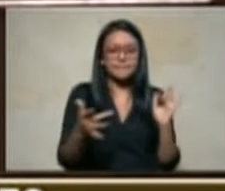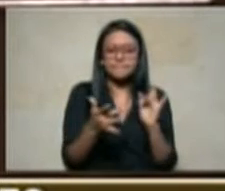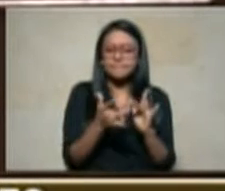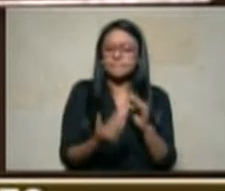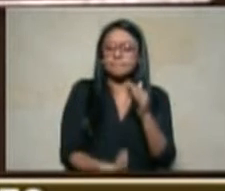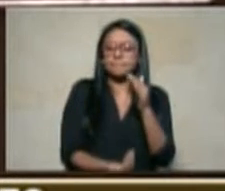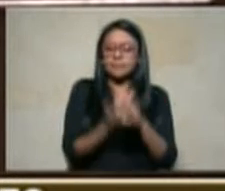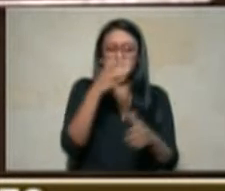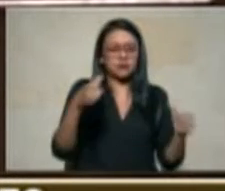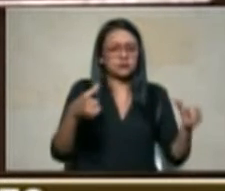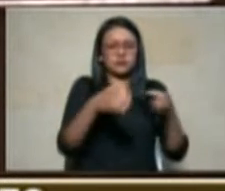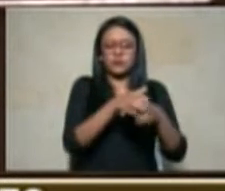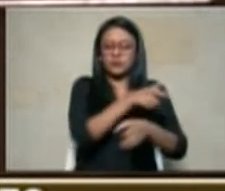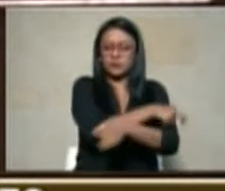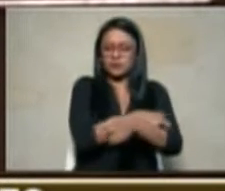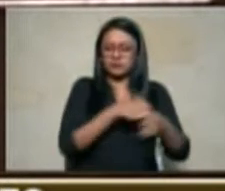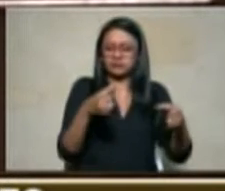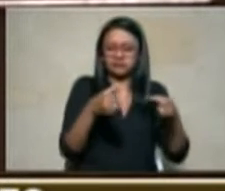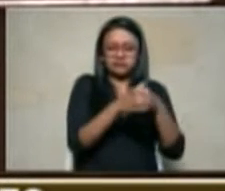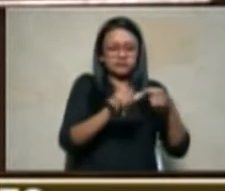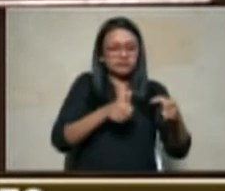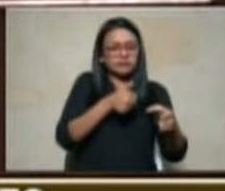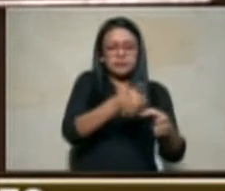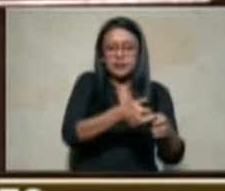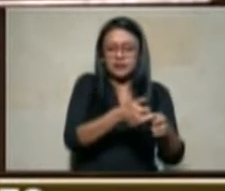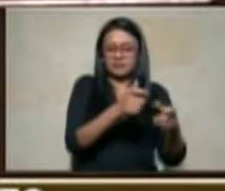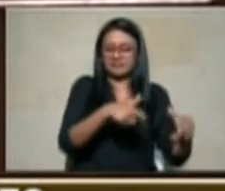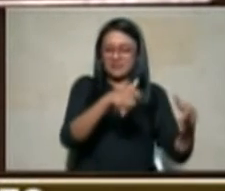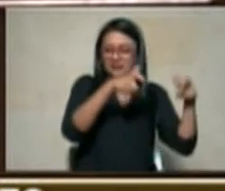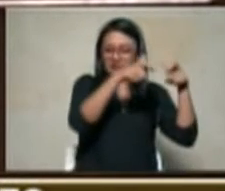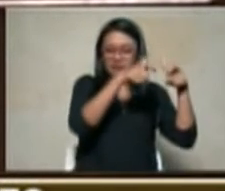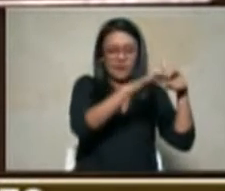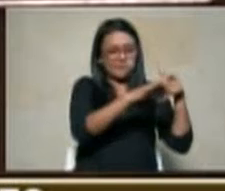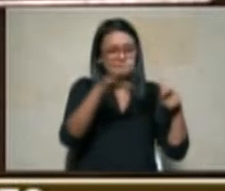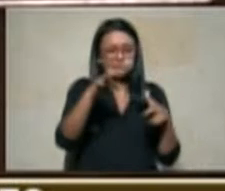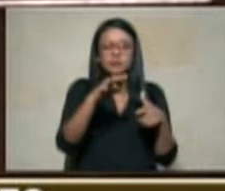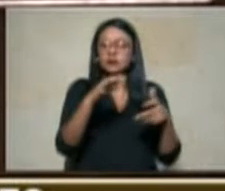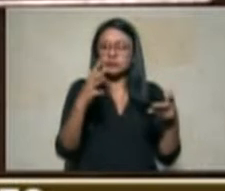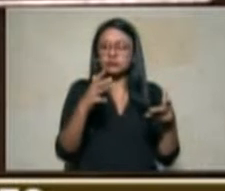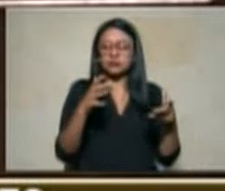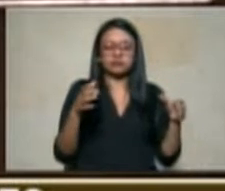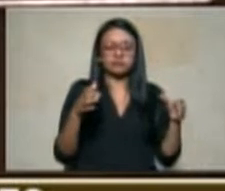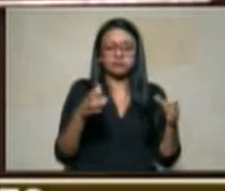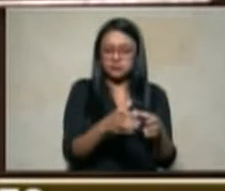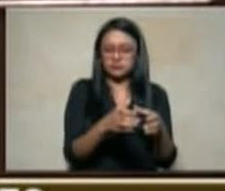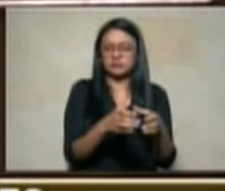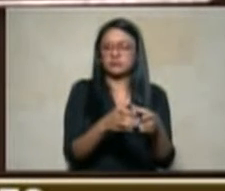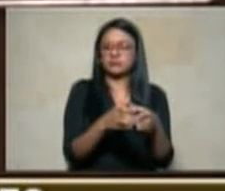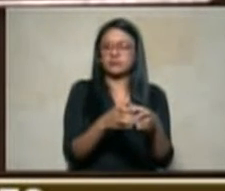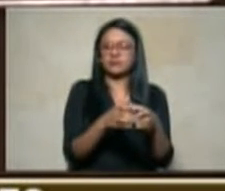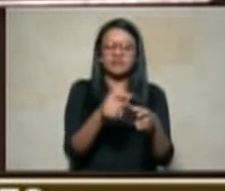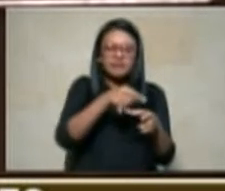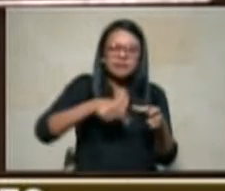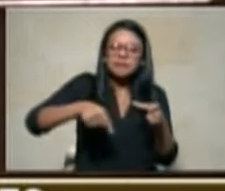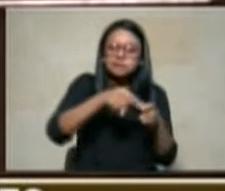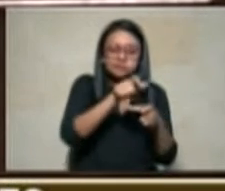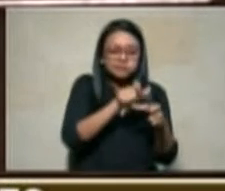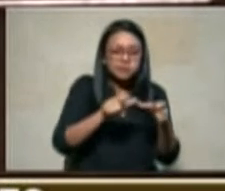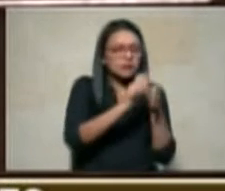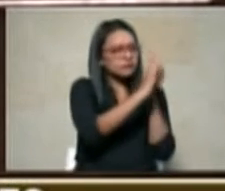crear una comisión de seguimiento de la Cámara de Representantes y podamos de primera mano tener